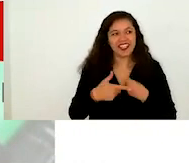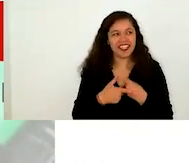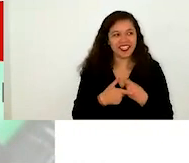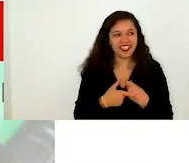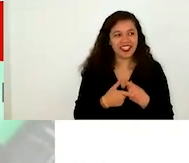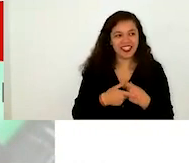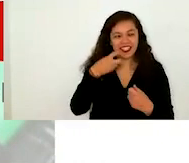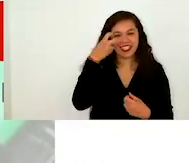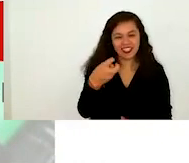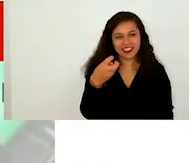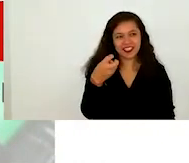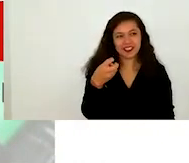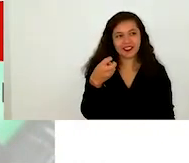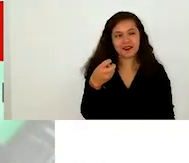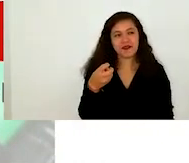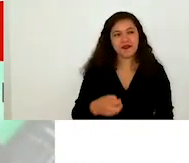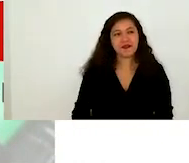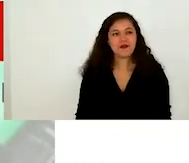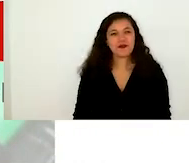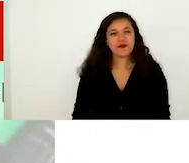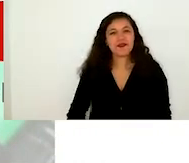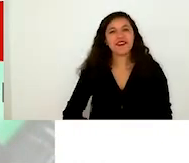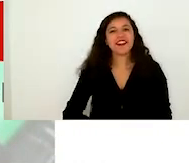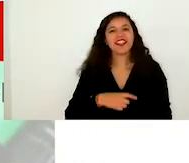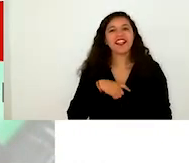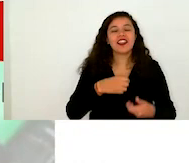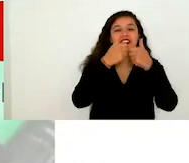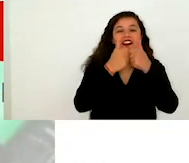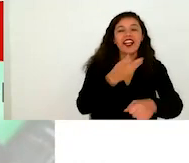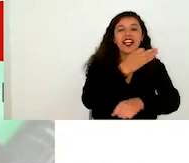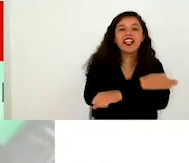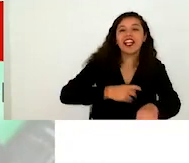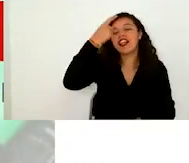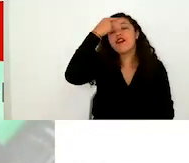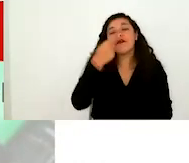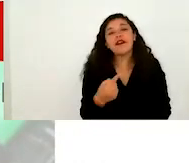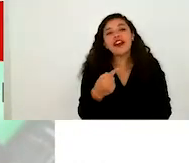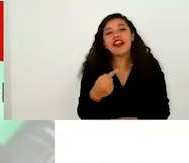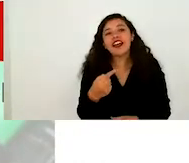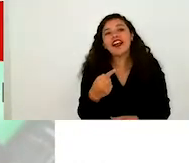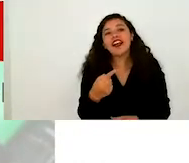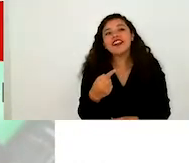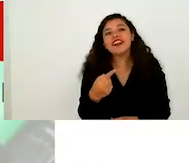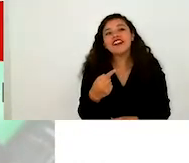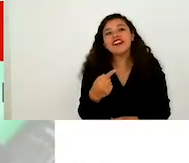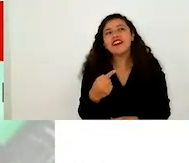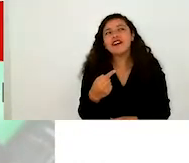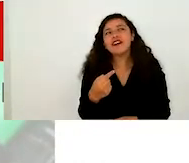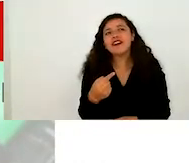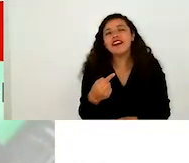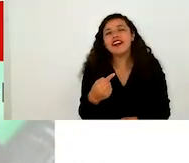que tengo que el eje de quedarme hoy en el turno de la tablet para generar una actividad que se ha creado por